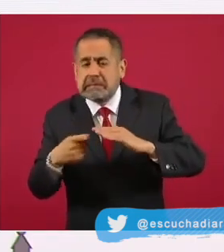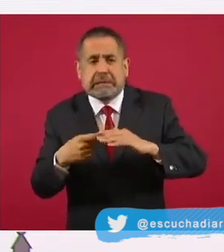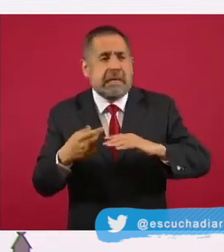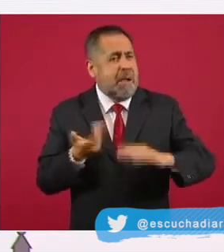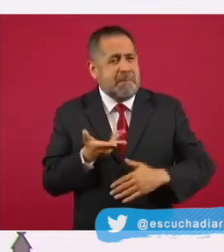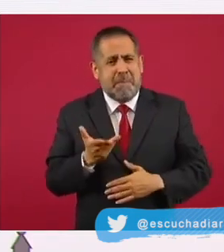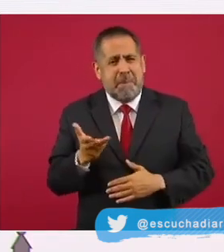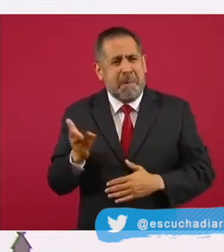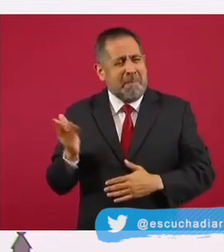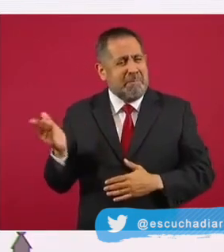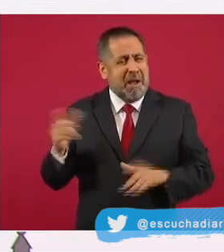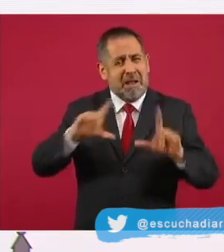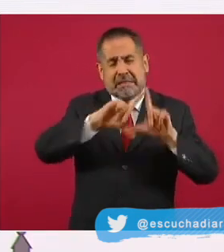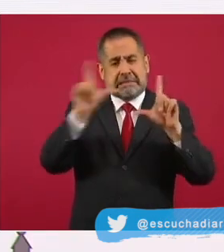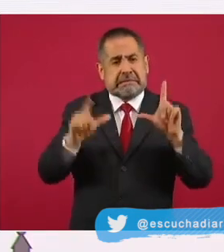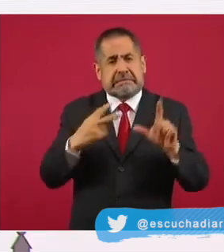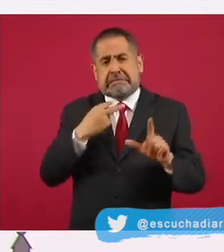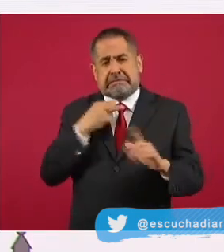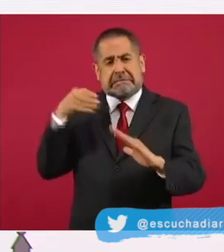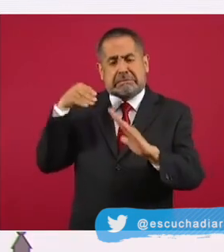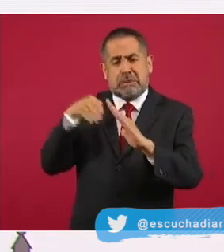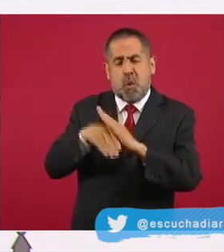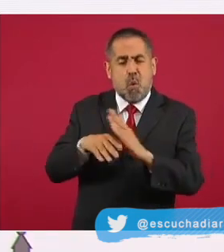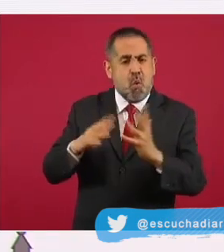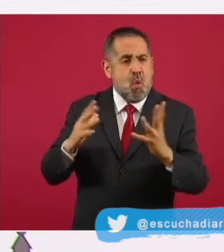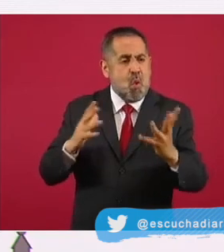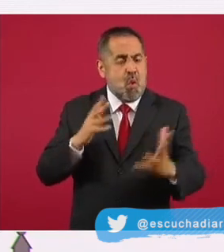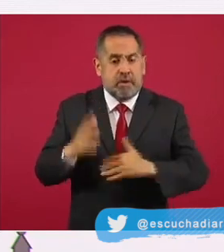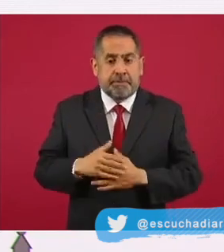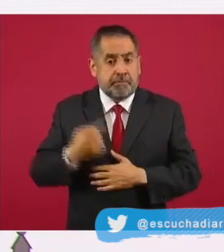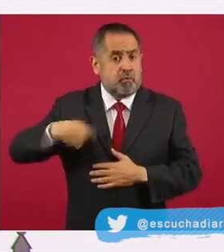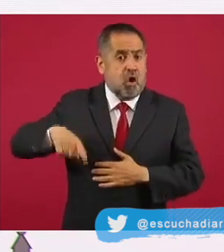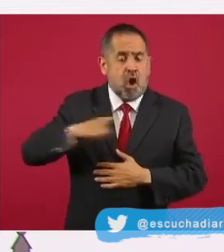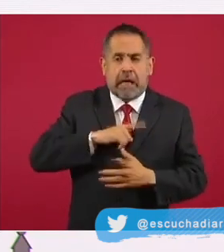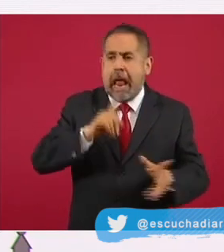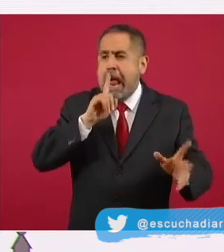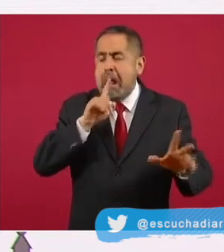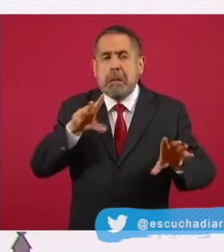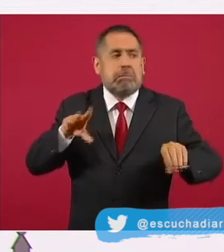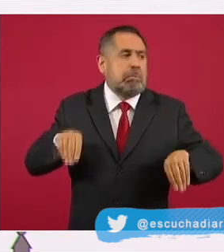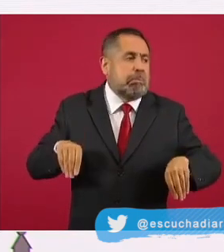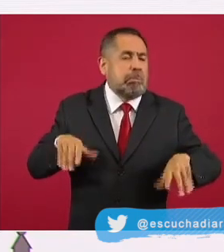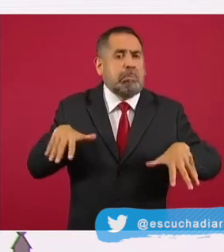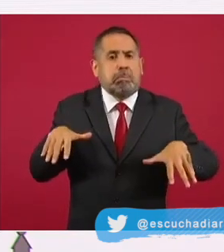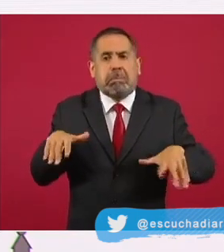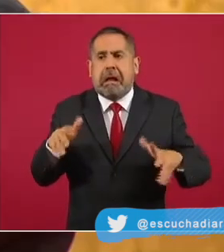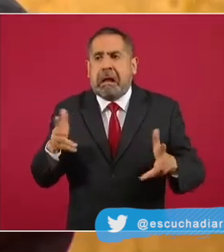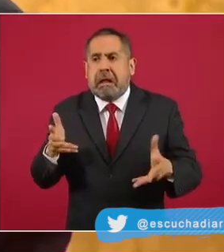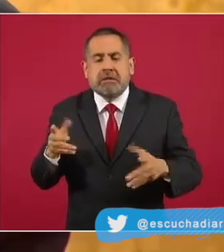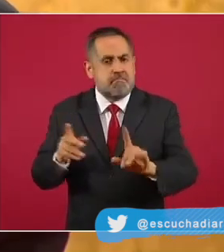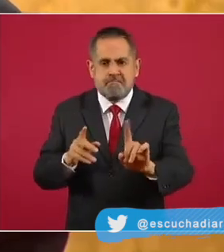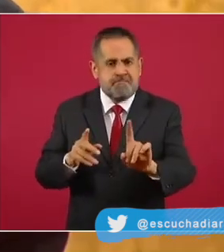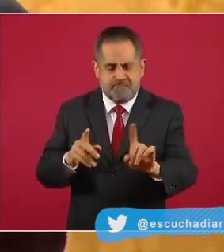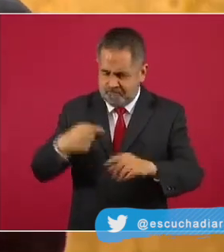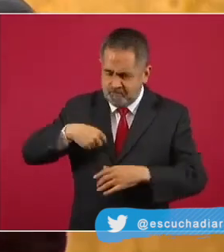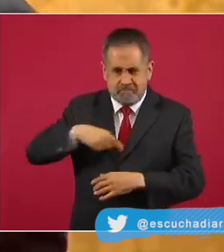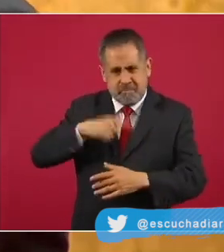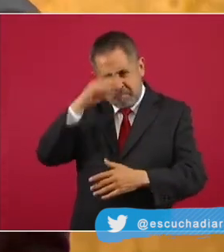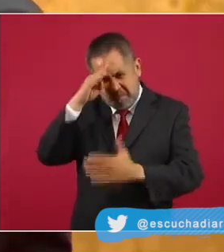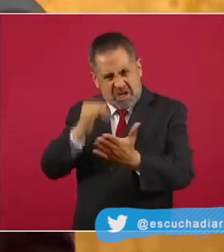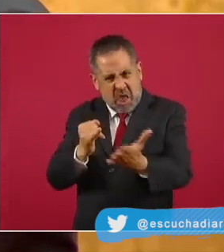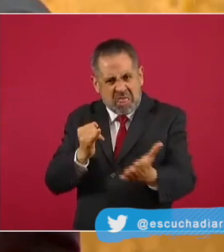territorio nacional. Pero en vez de quedarnos con los brazos cruzados, decidimos